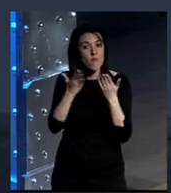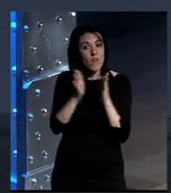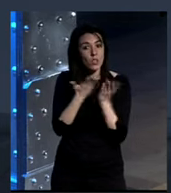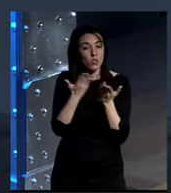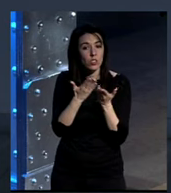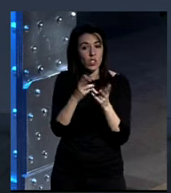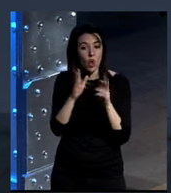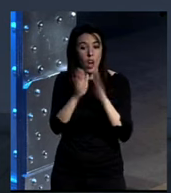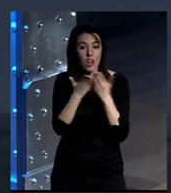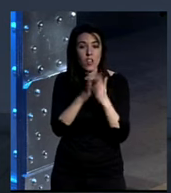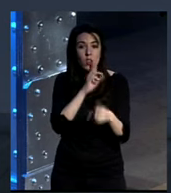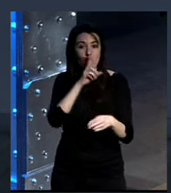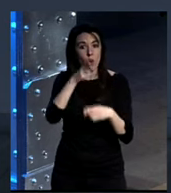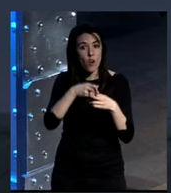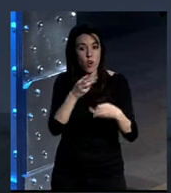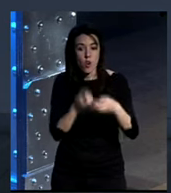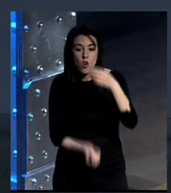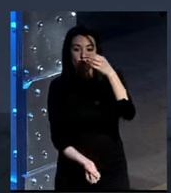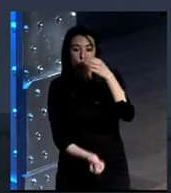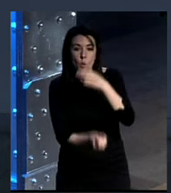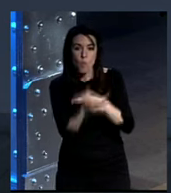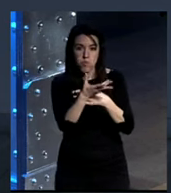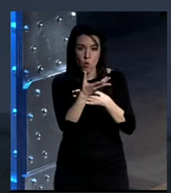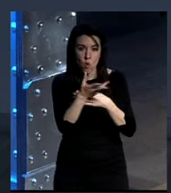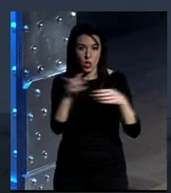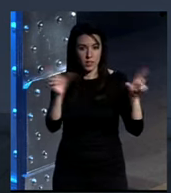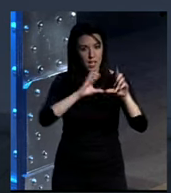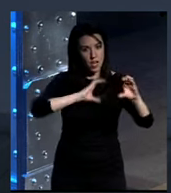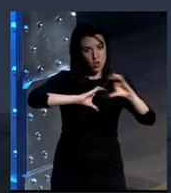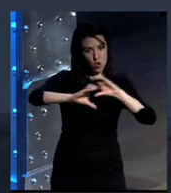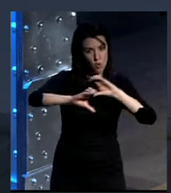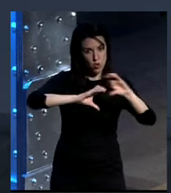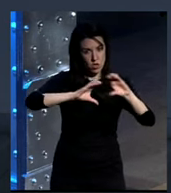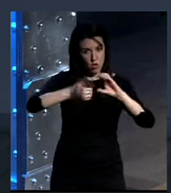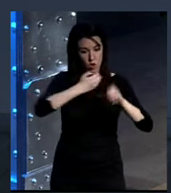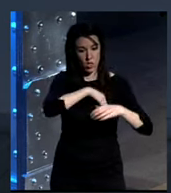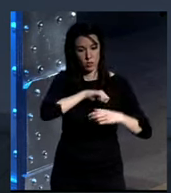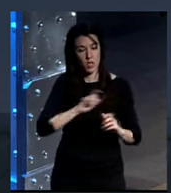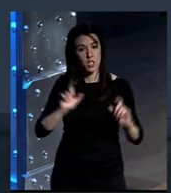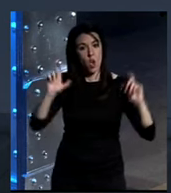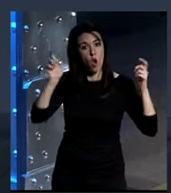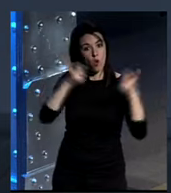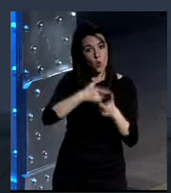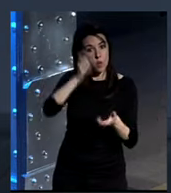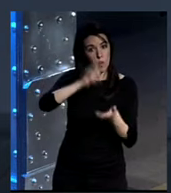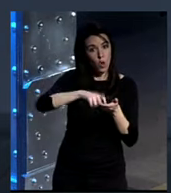llamaba El nacimiento de la telecomunicación en España, el cuerpo de telégrafos,